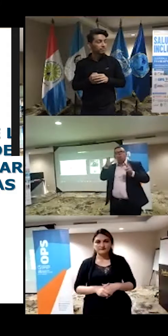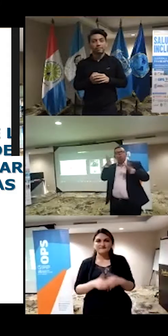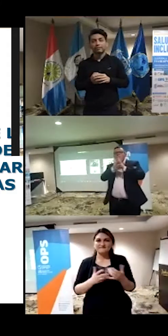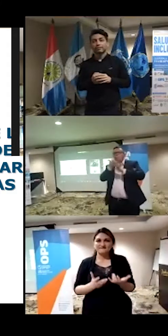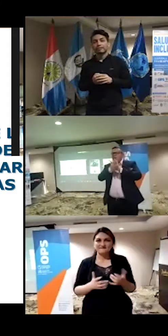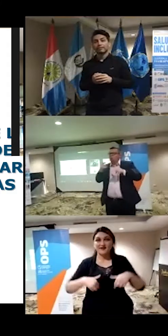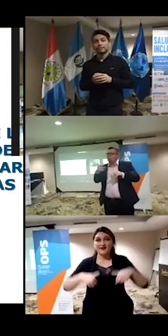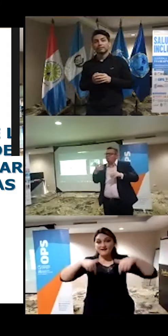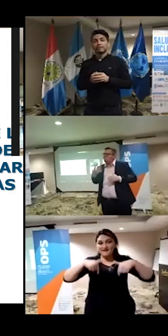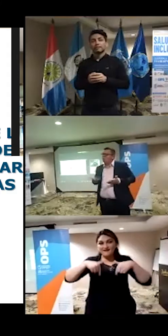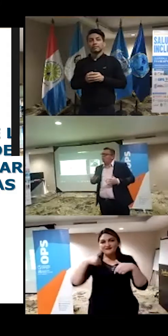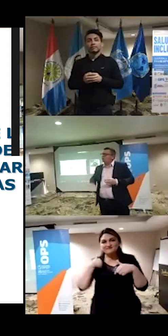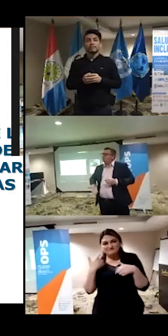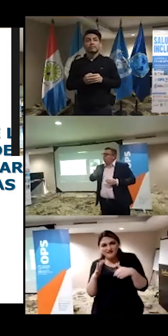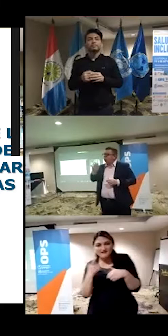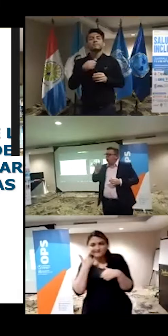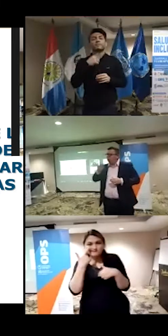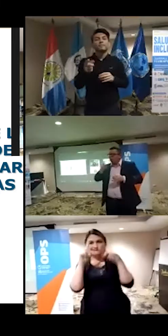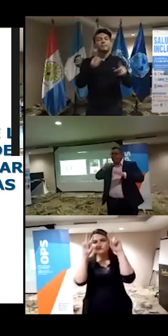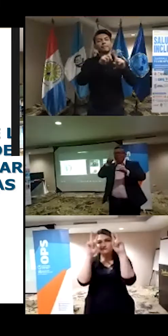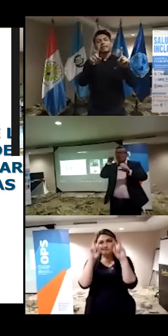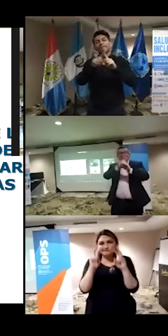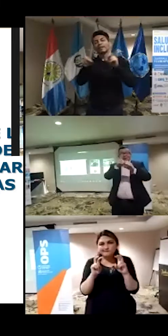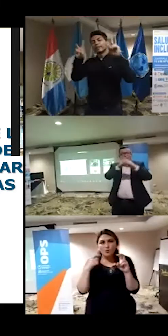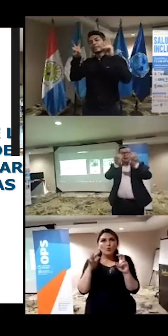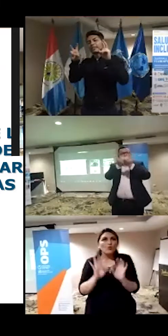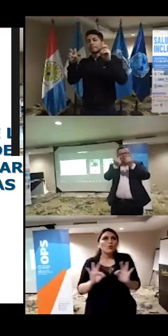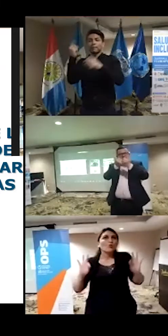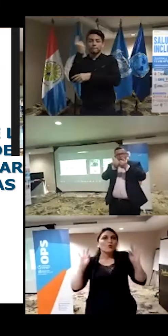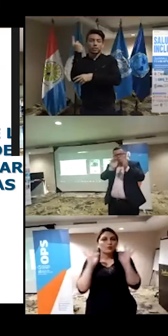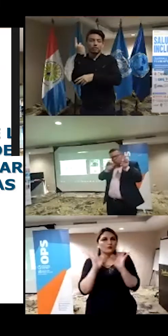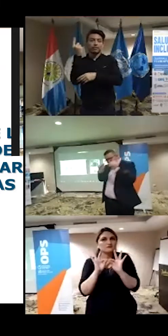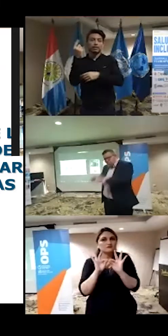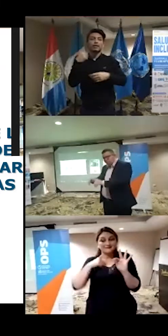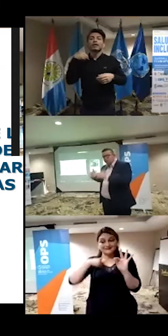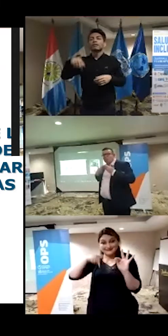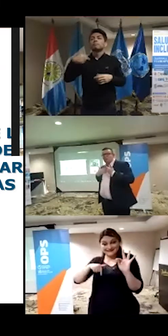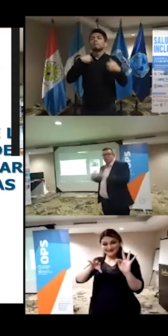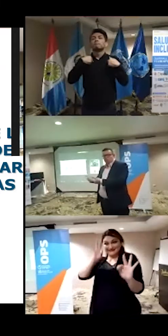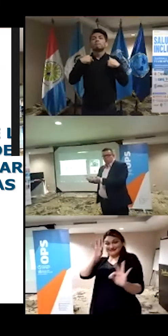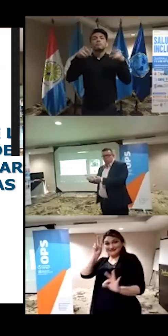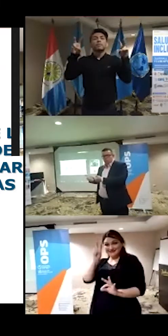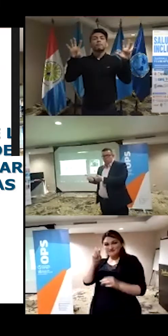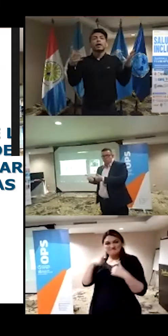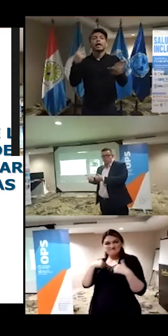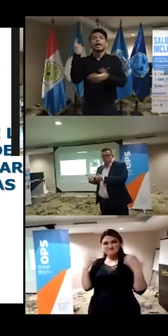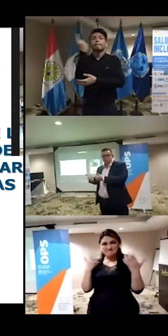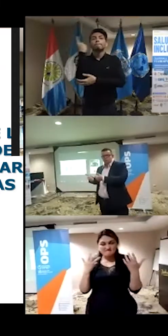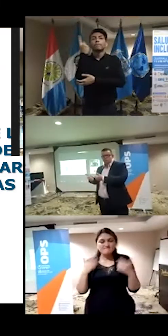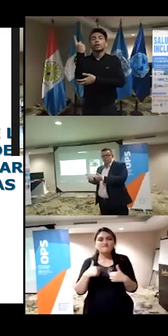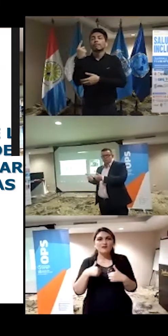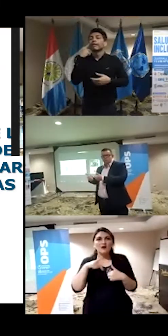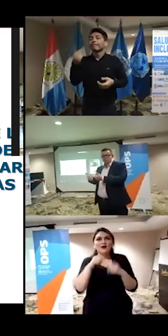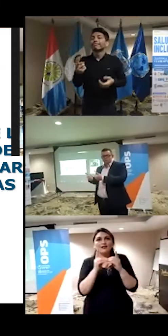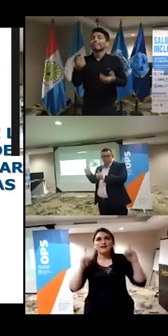Básicamente hemos disertado sobre diferentes temáticas de suma importancia y mi tema es la importancia de la desagregación de